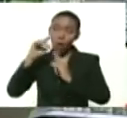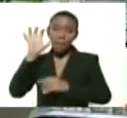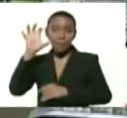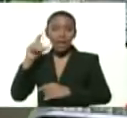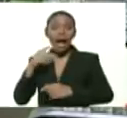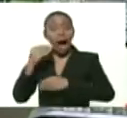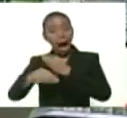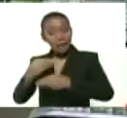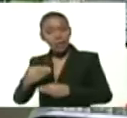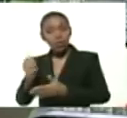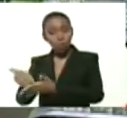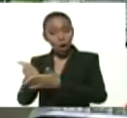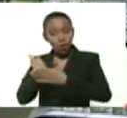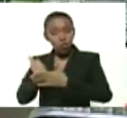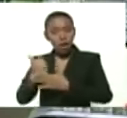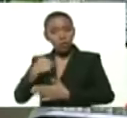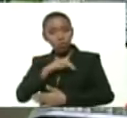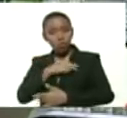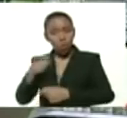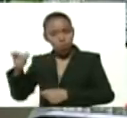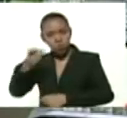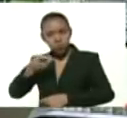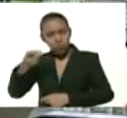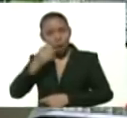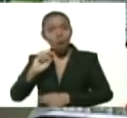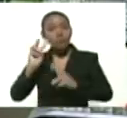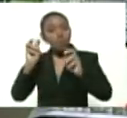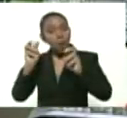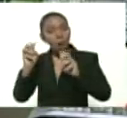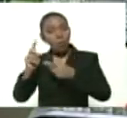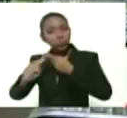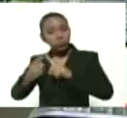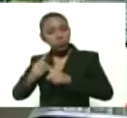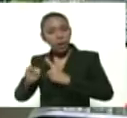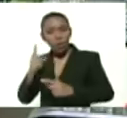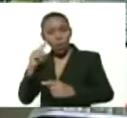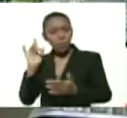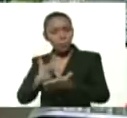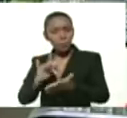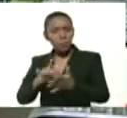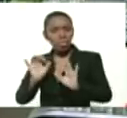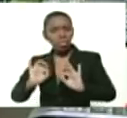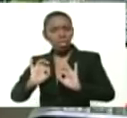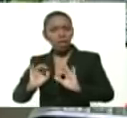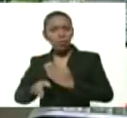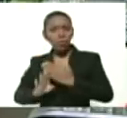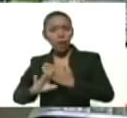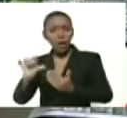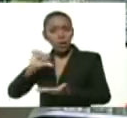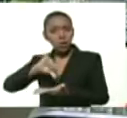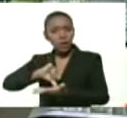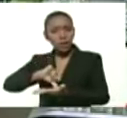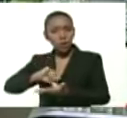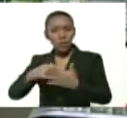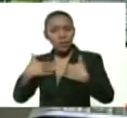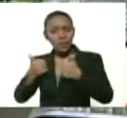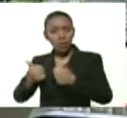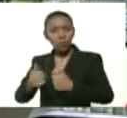hágalo, que eso nos va a ayudar muchísimo a buscar nuevos casos que no se hayan presentado todavía en los centros de